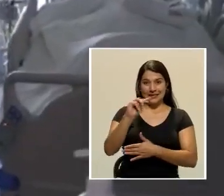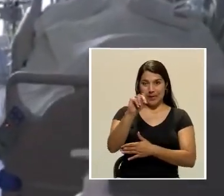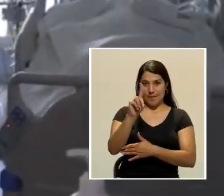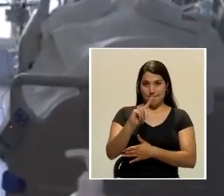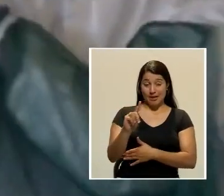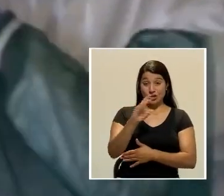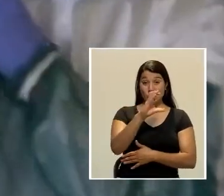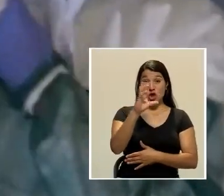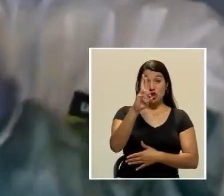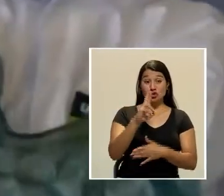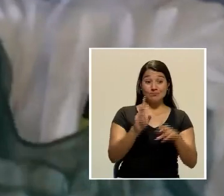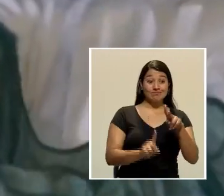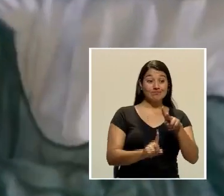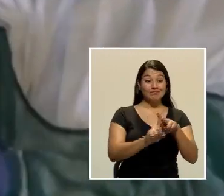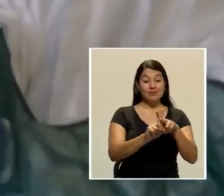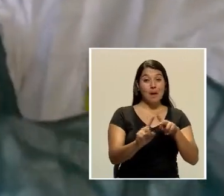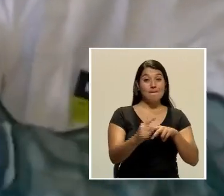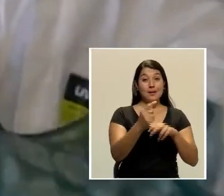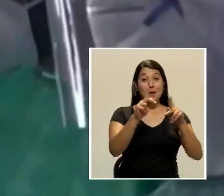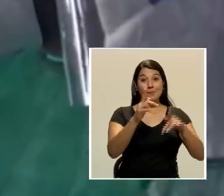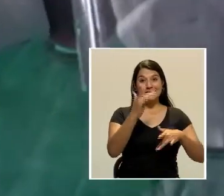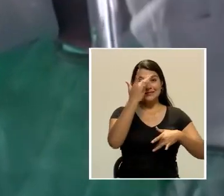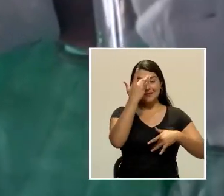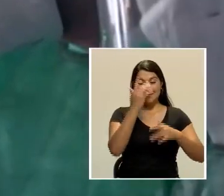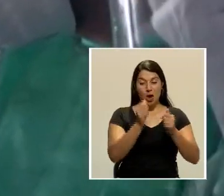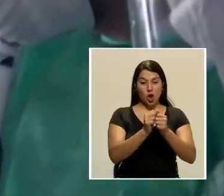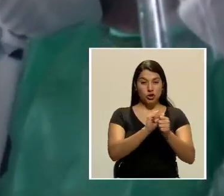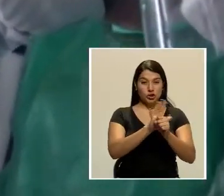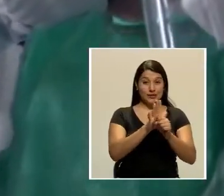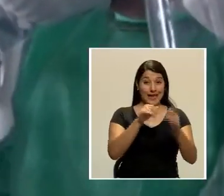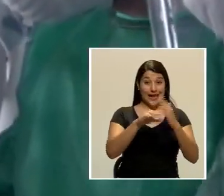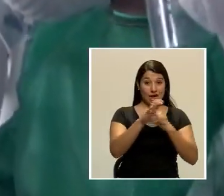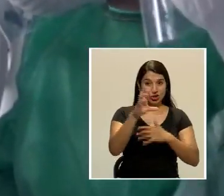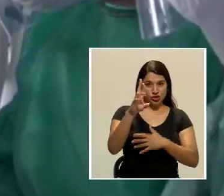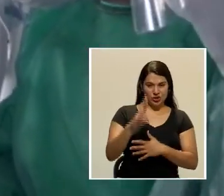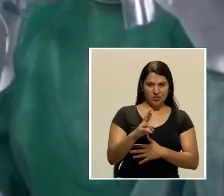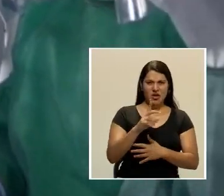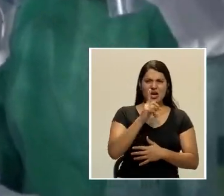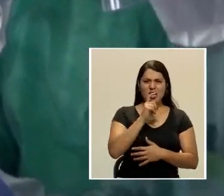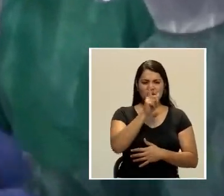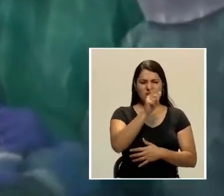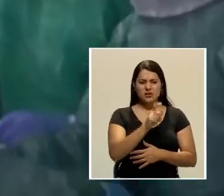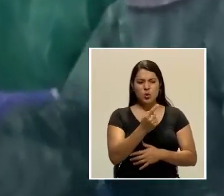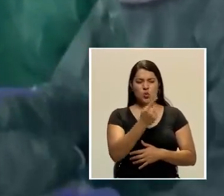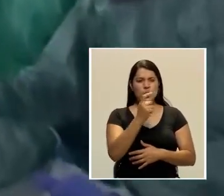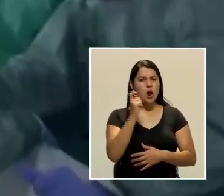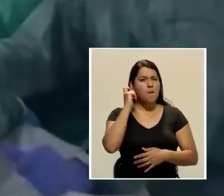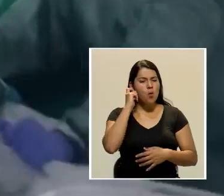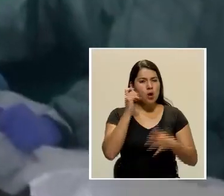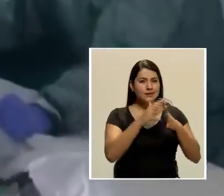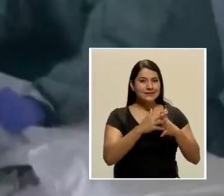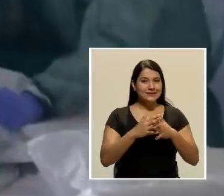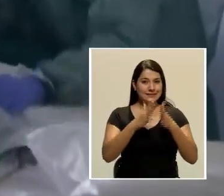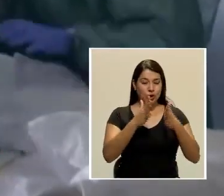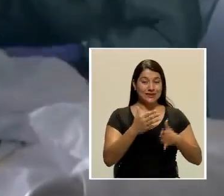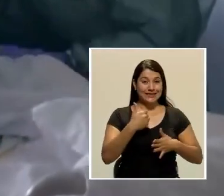Rica alcanza hoy 200 lamentables fallecimientos relacionados a la COVID-19.